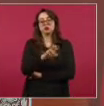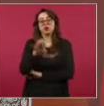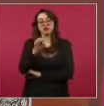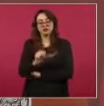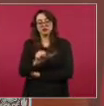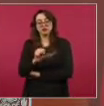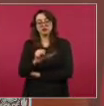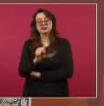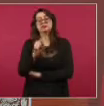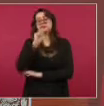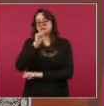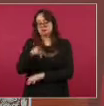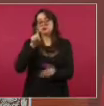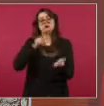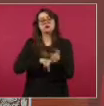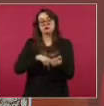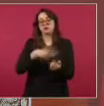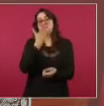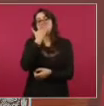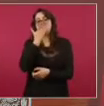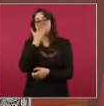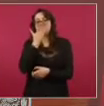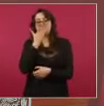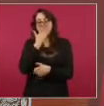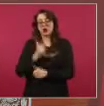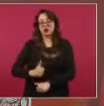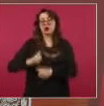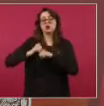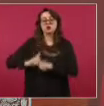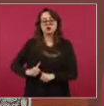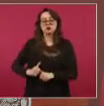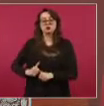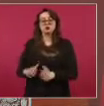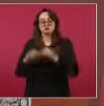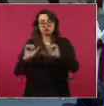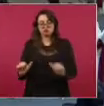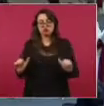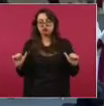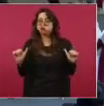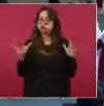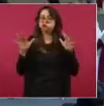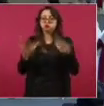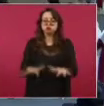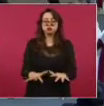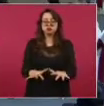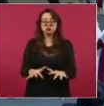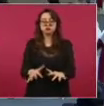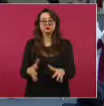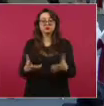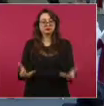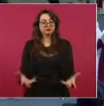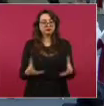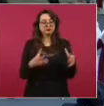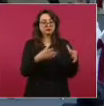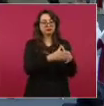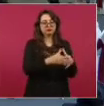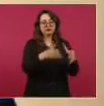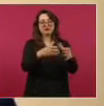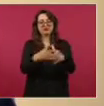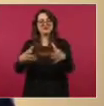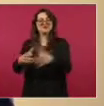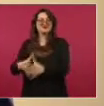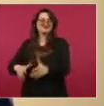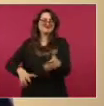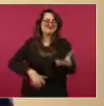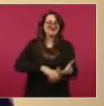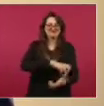federales en el estado. Según Enrique Flores Magón, todas estas fuerzas participaron en